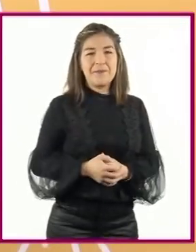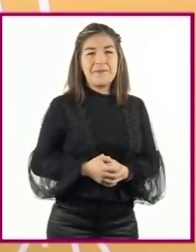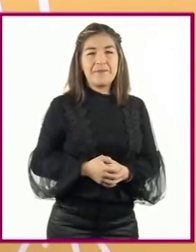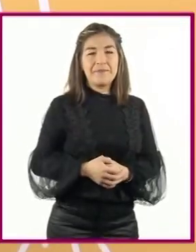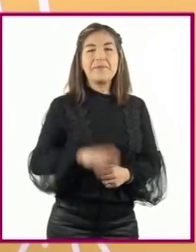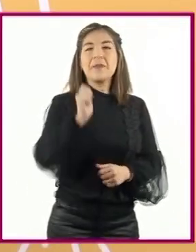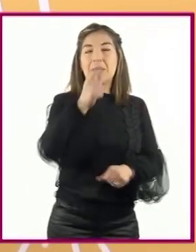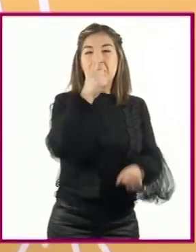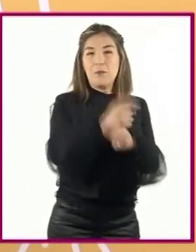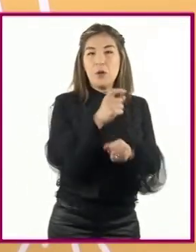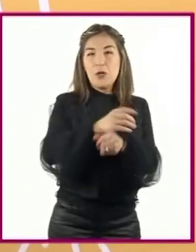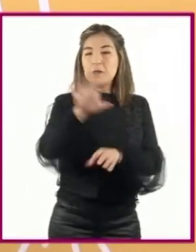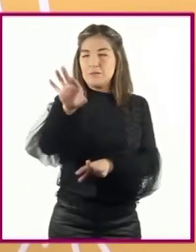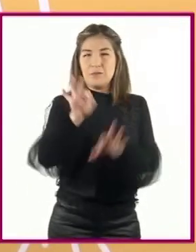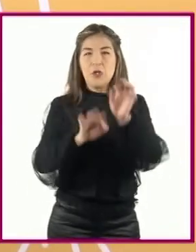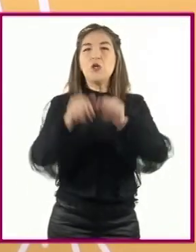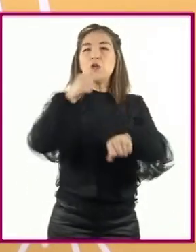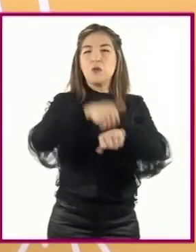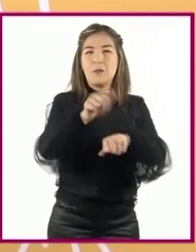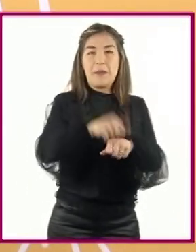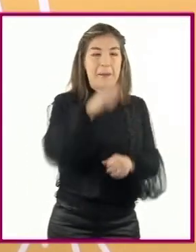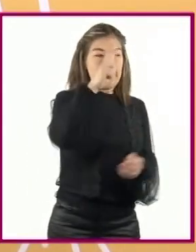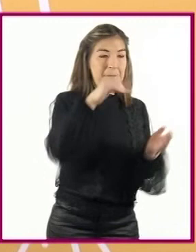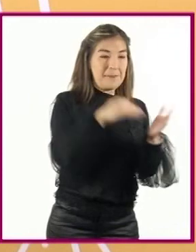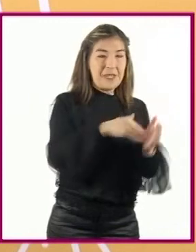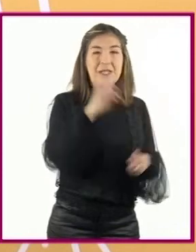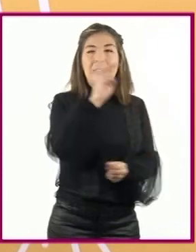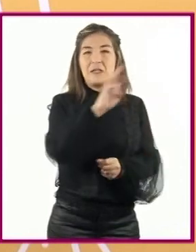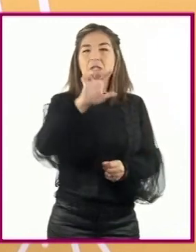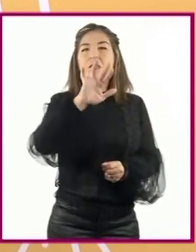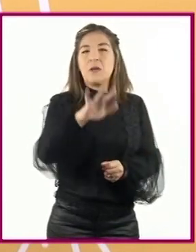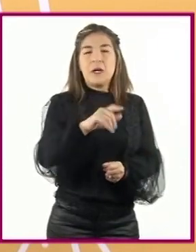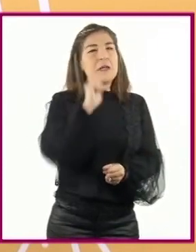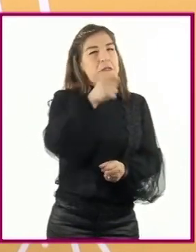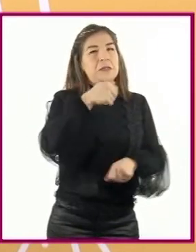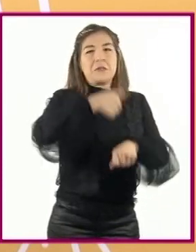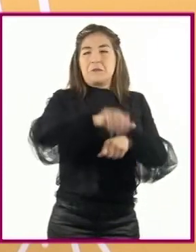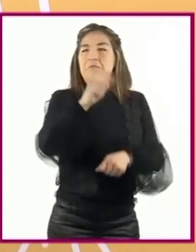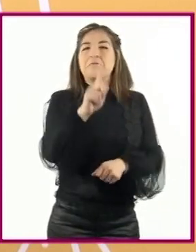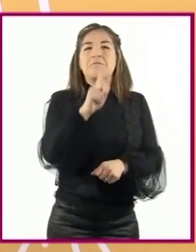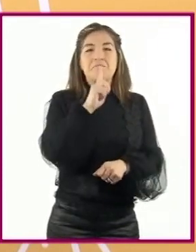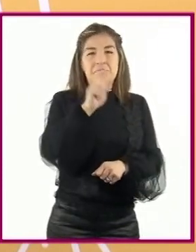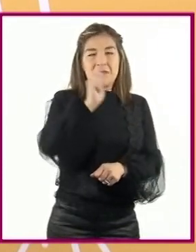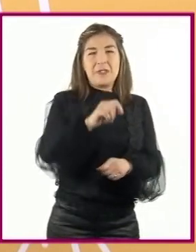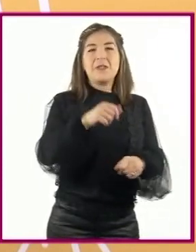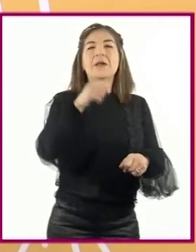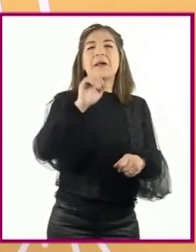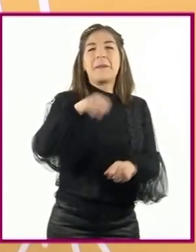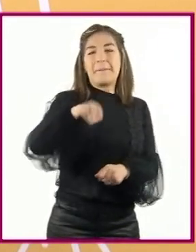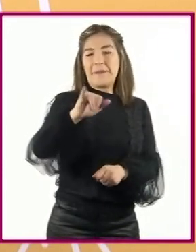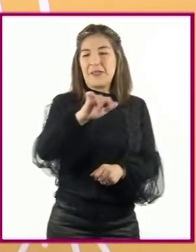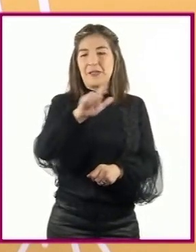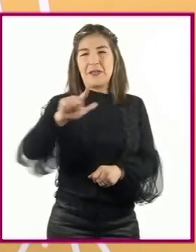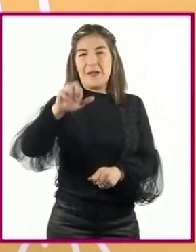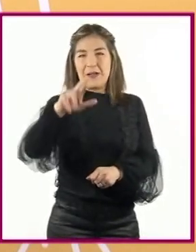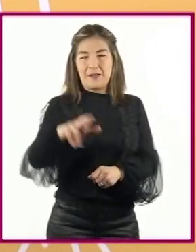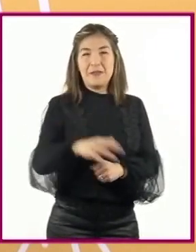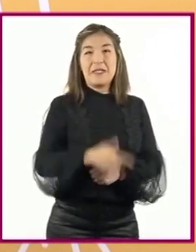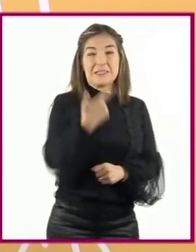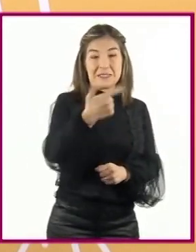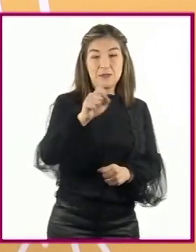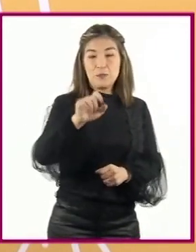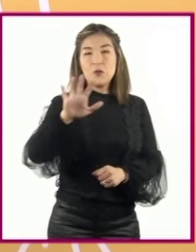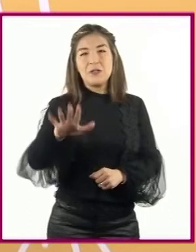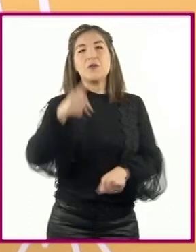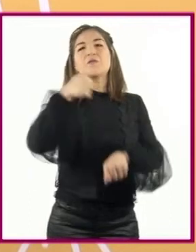Caractericemos los números. 1,350 es un número natural de orden de las unidades de millar. 7.5 es un